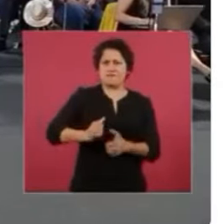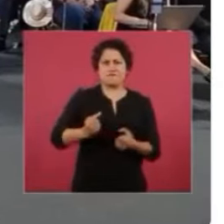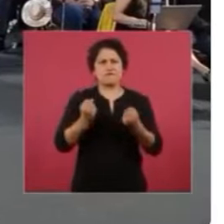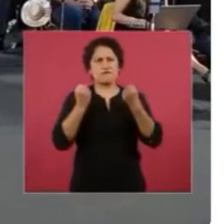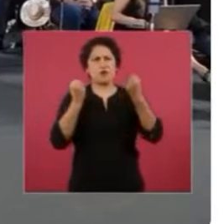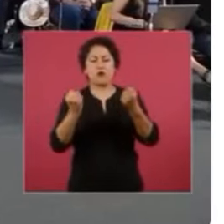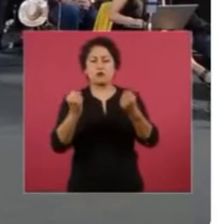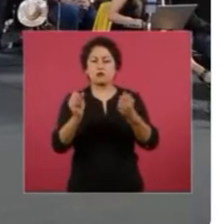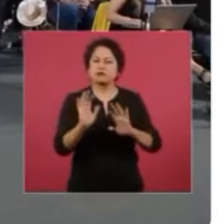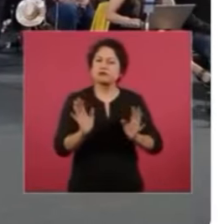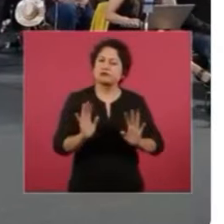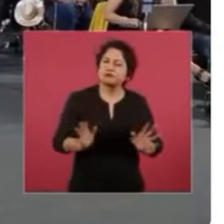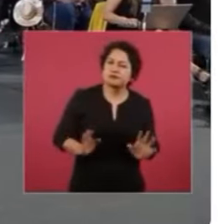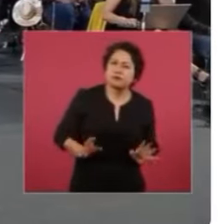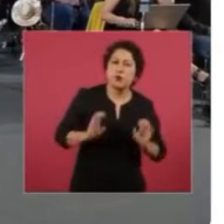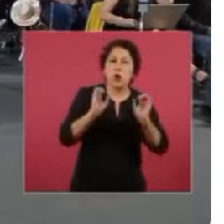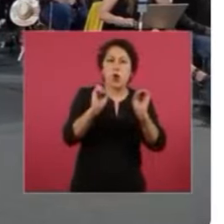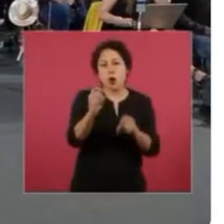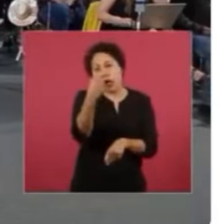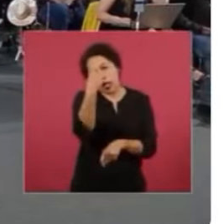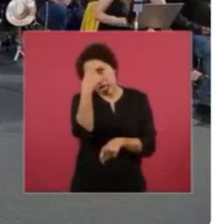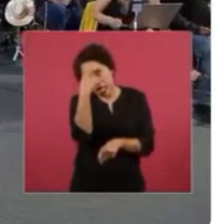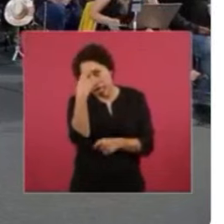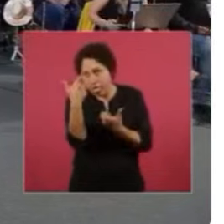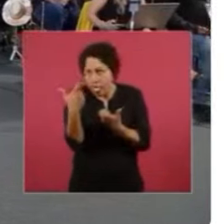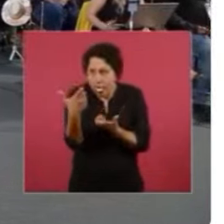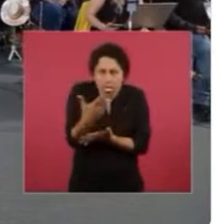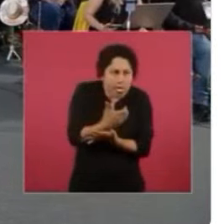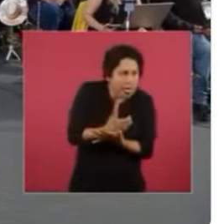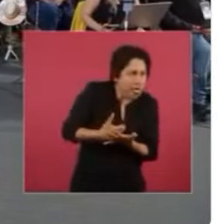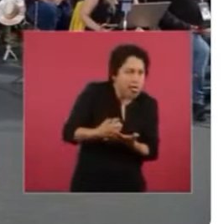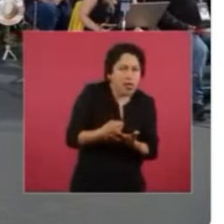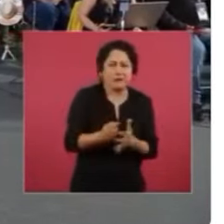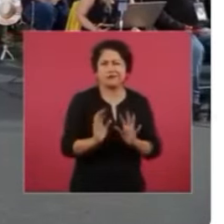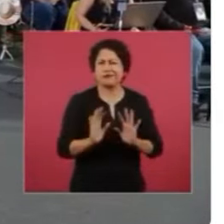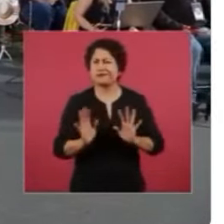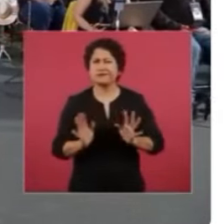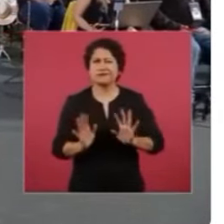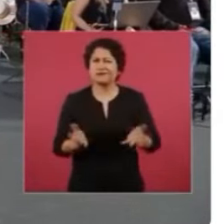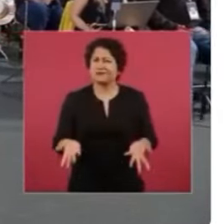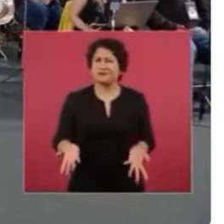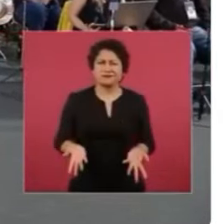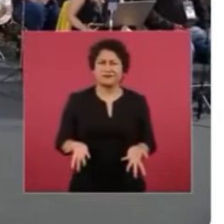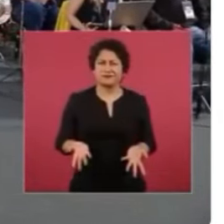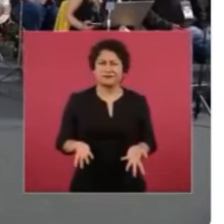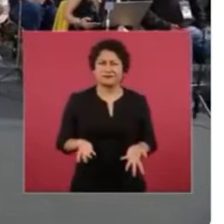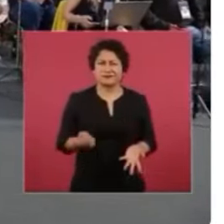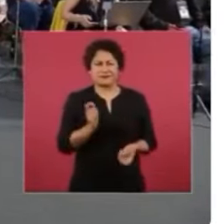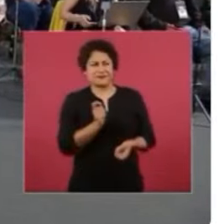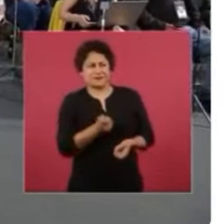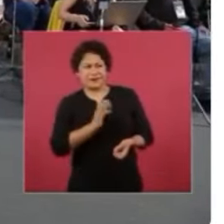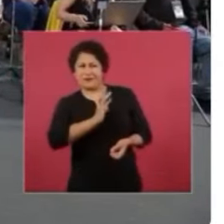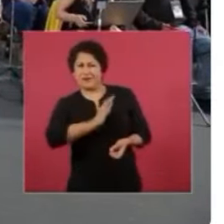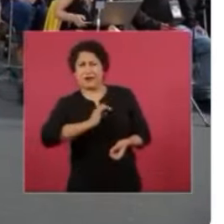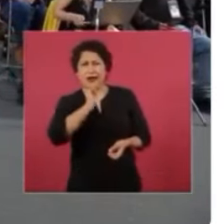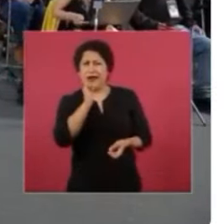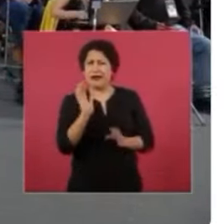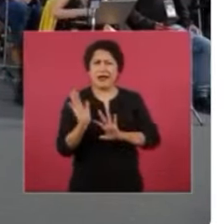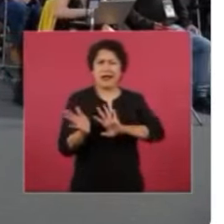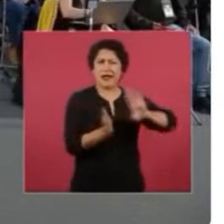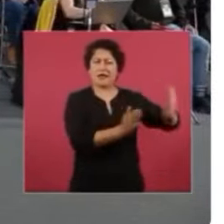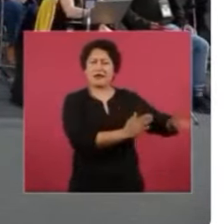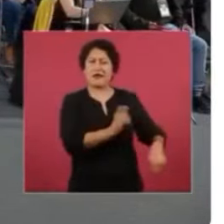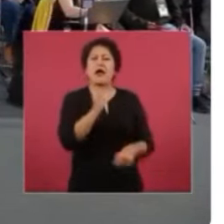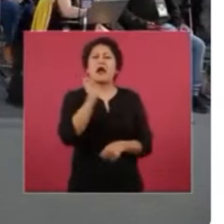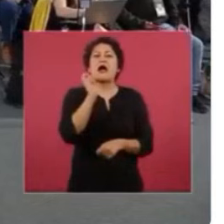eso no es este la felicidad del poder sólo tiene sentido y se convierte en virtud cuando se